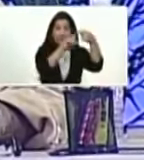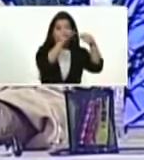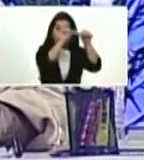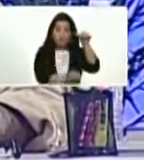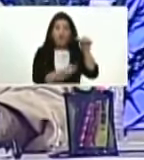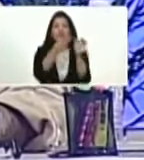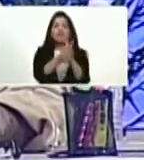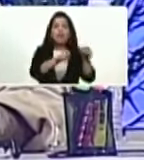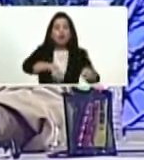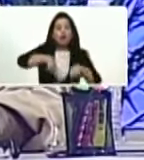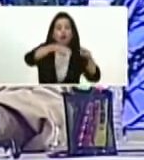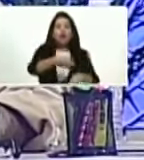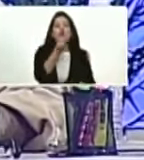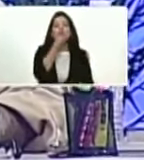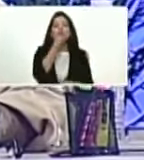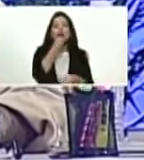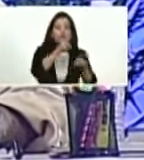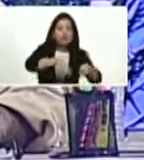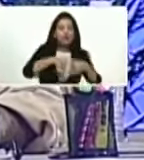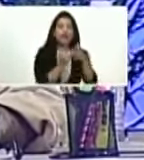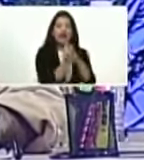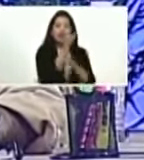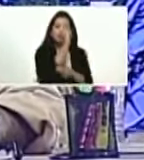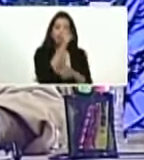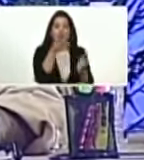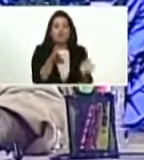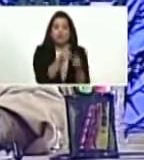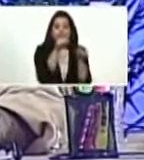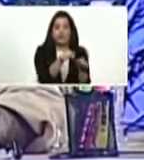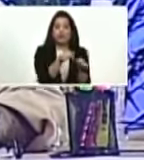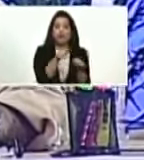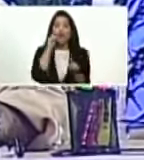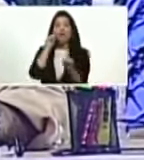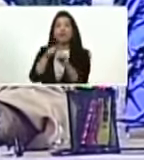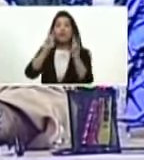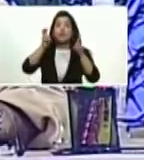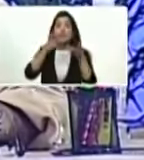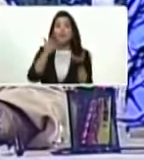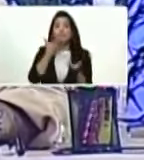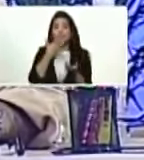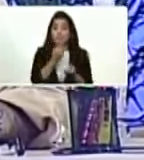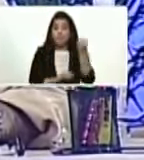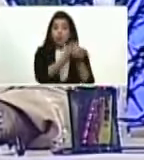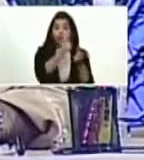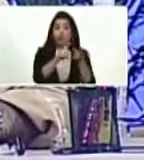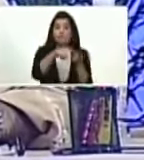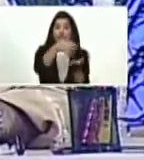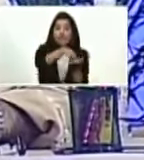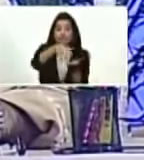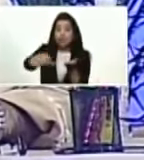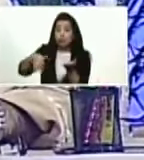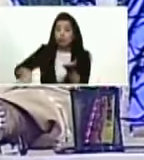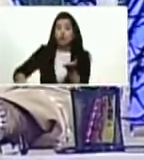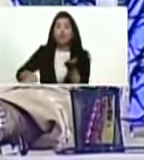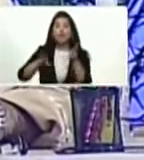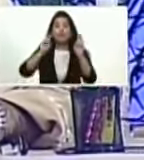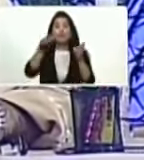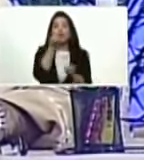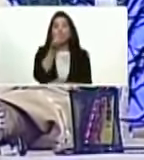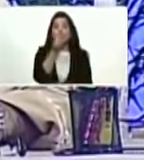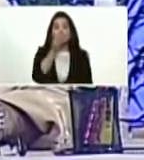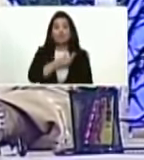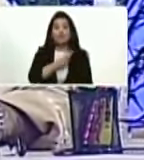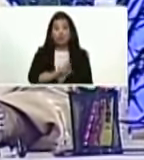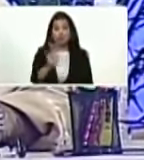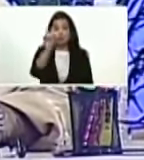agroalimentario. Resolver definitivamente el tema de la producción, distribución de los servicios alimentarios del